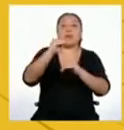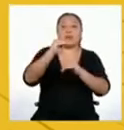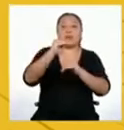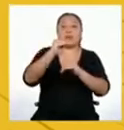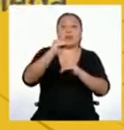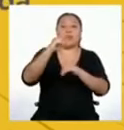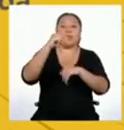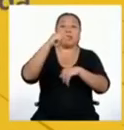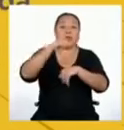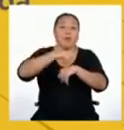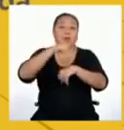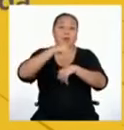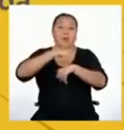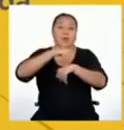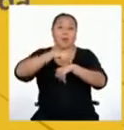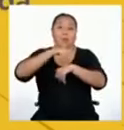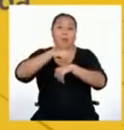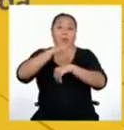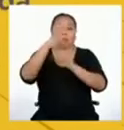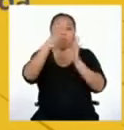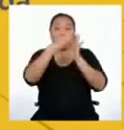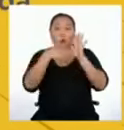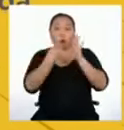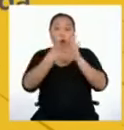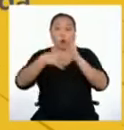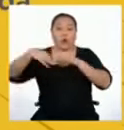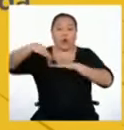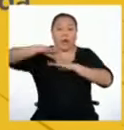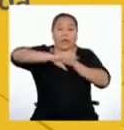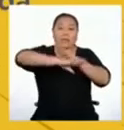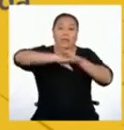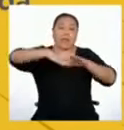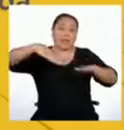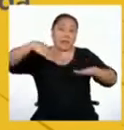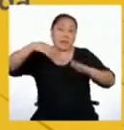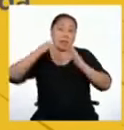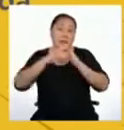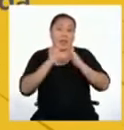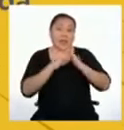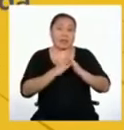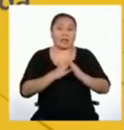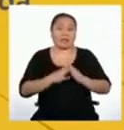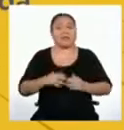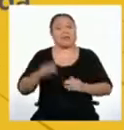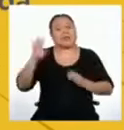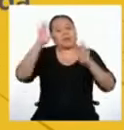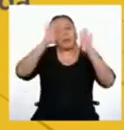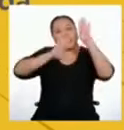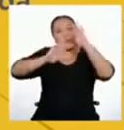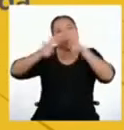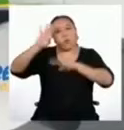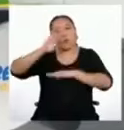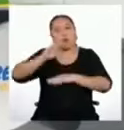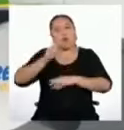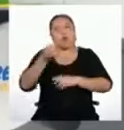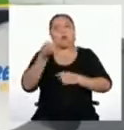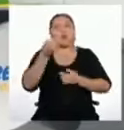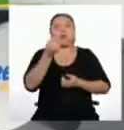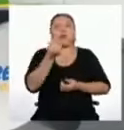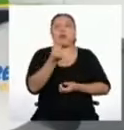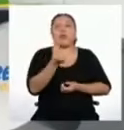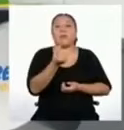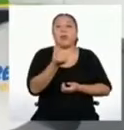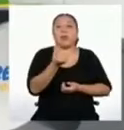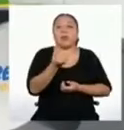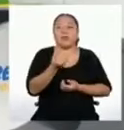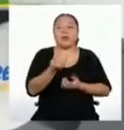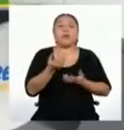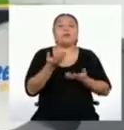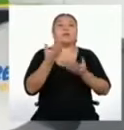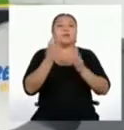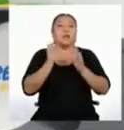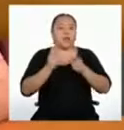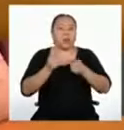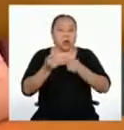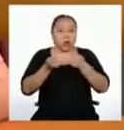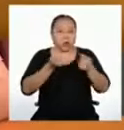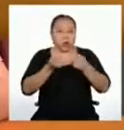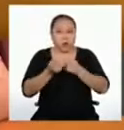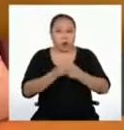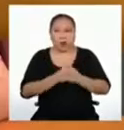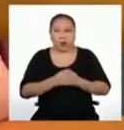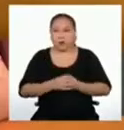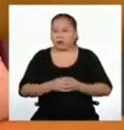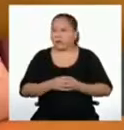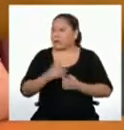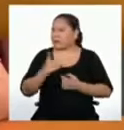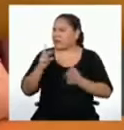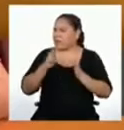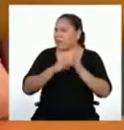tránsito. Se ha preocupado por garantizar la estabilidad de la moneda. ¿A qué te refieres con estabilidad?